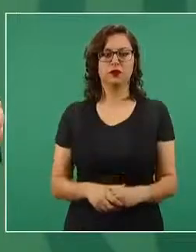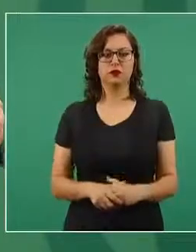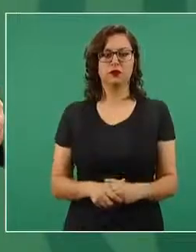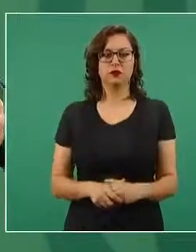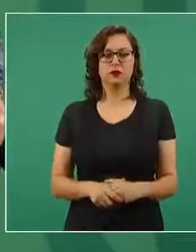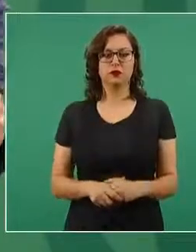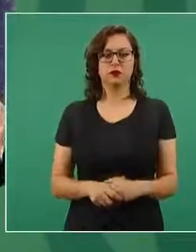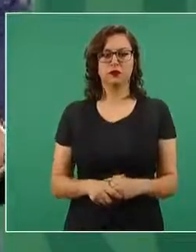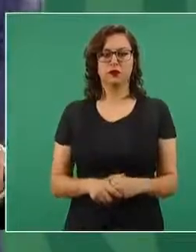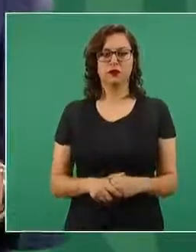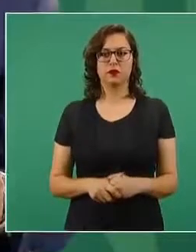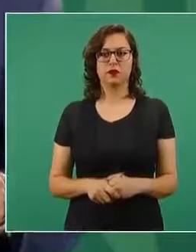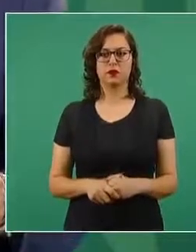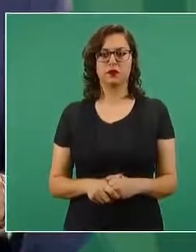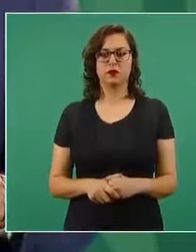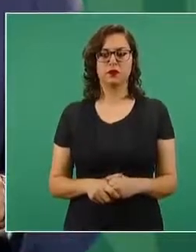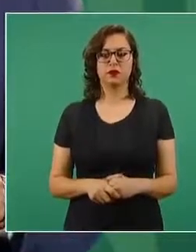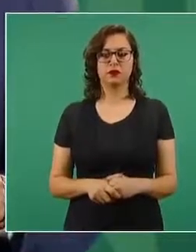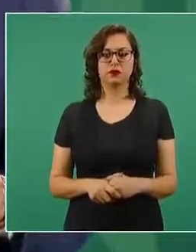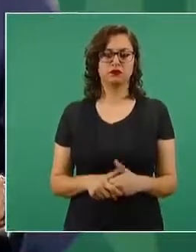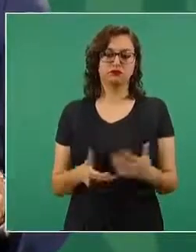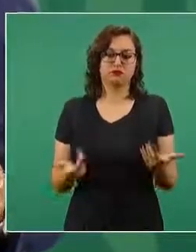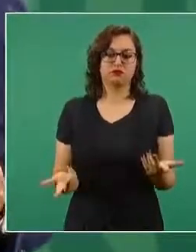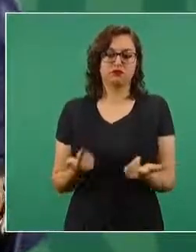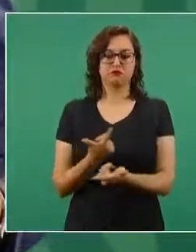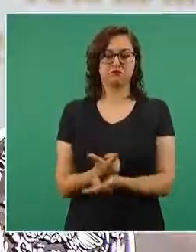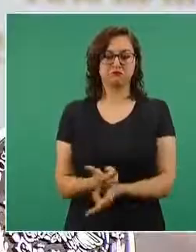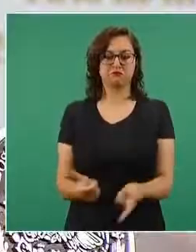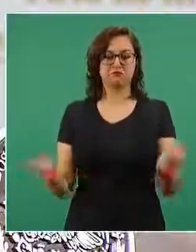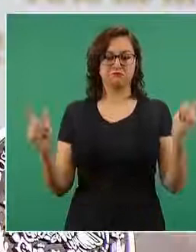Es la libertad,